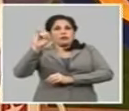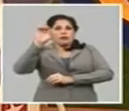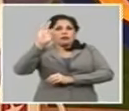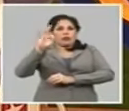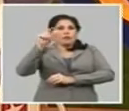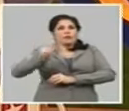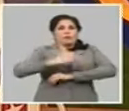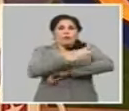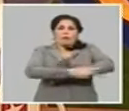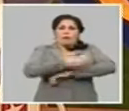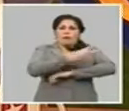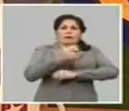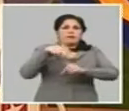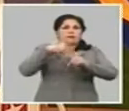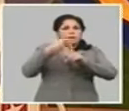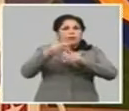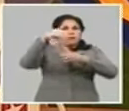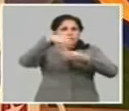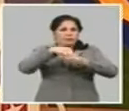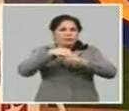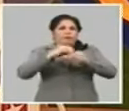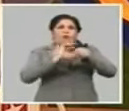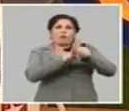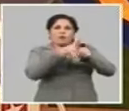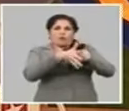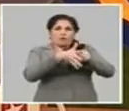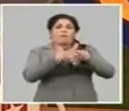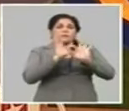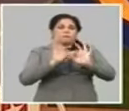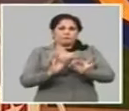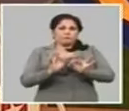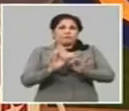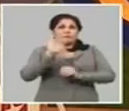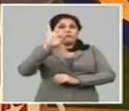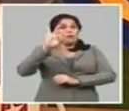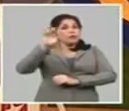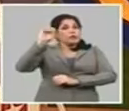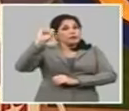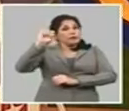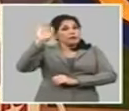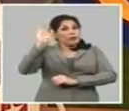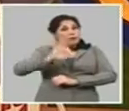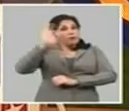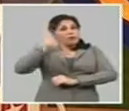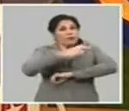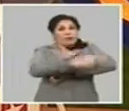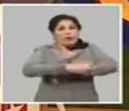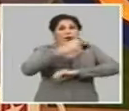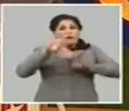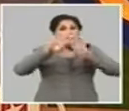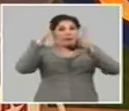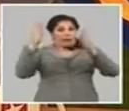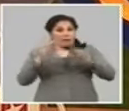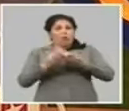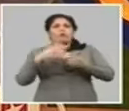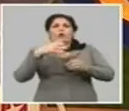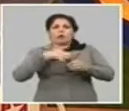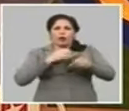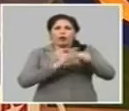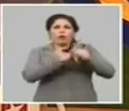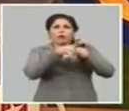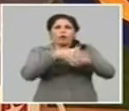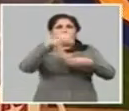es comentado eso representa que el 86 por ciento de los países del mundo ya tienen reportado casos